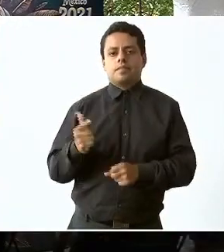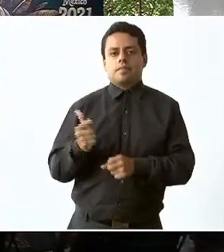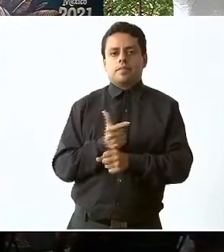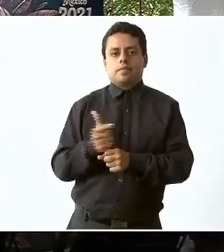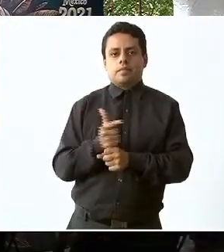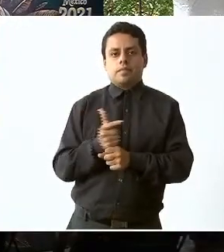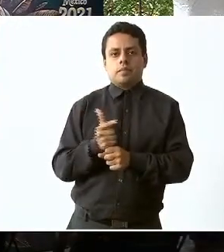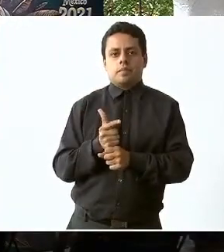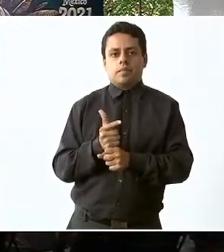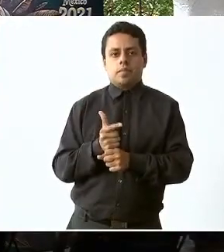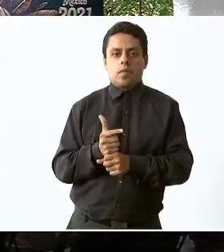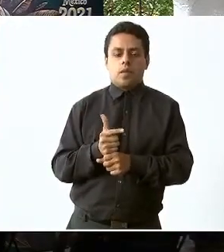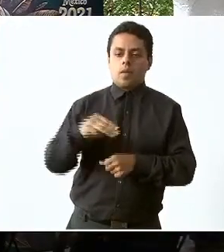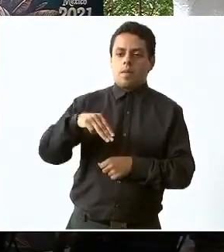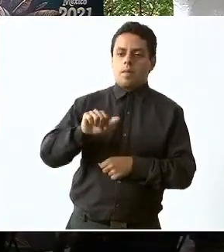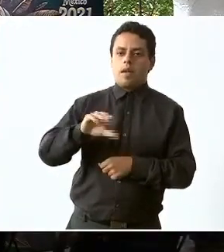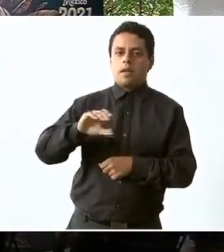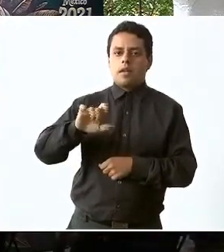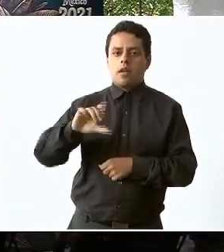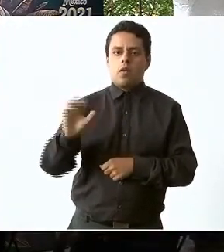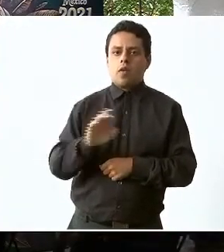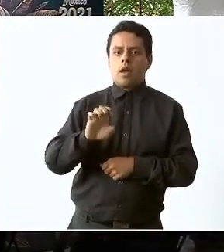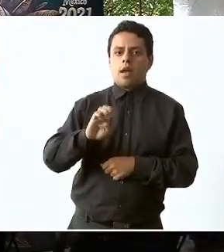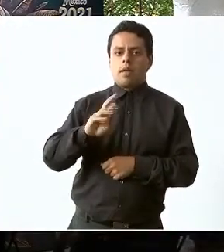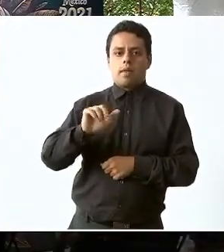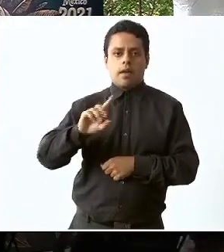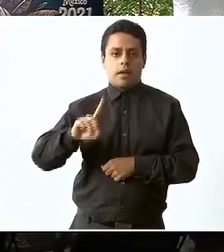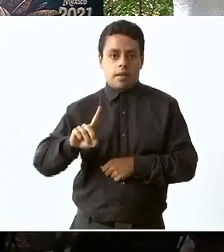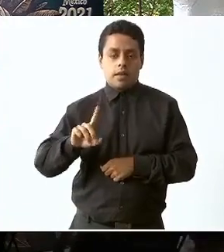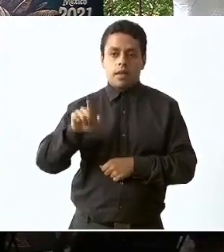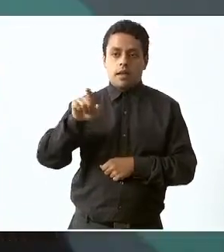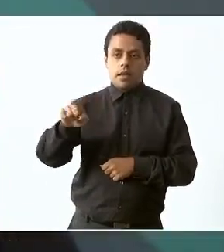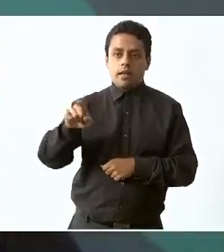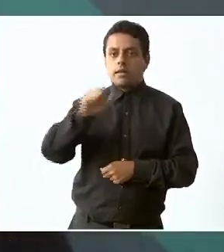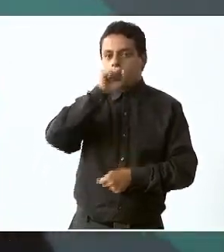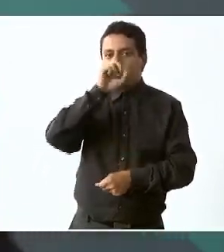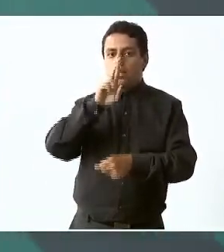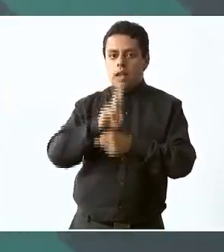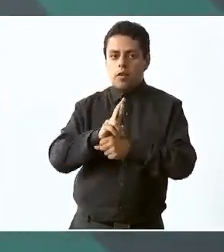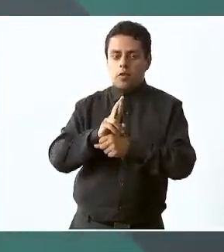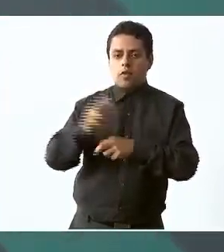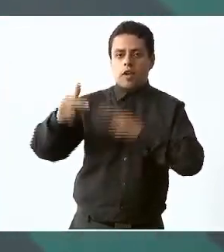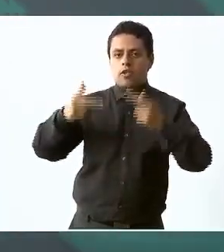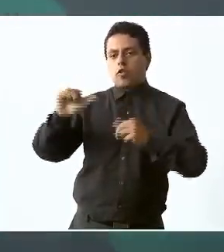Licenciado Marcelo Ebrard Casaubón, secretario de Relaciones Exteriores.